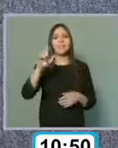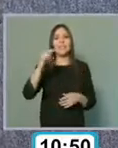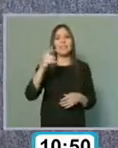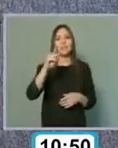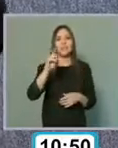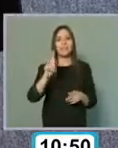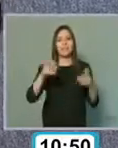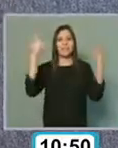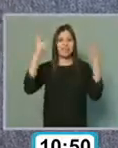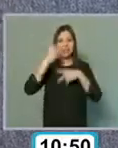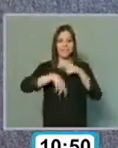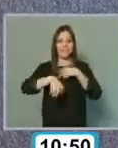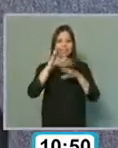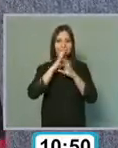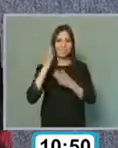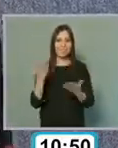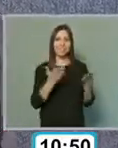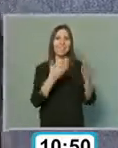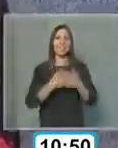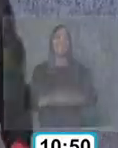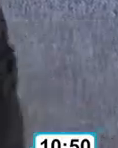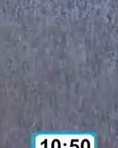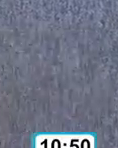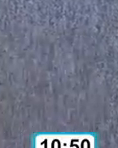que está en el musical a cantar. Gracias, venga.